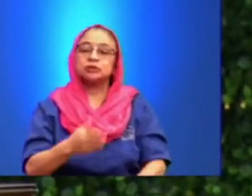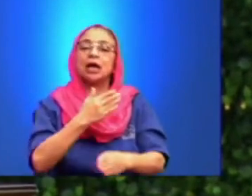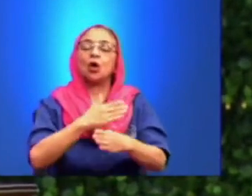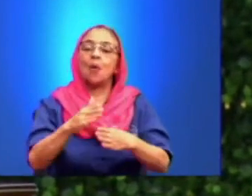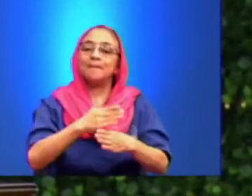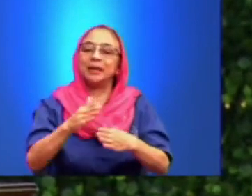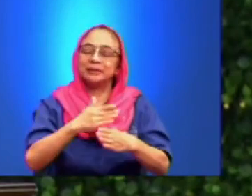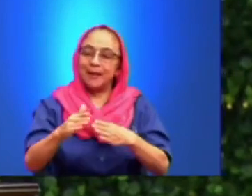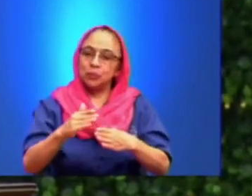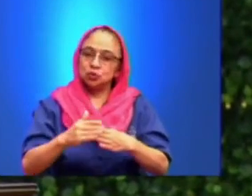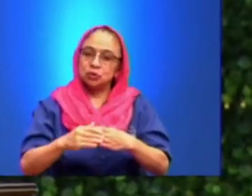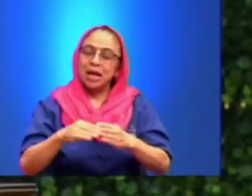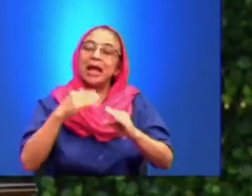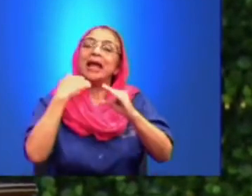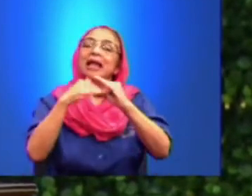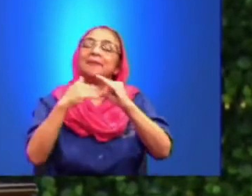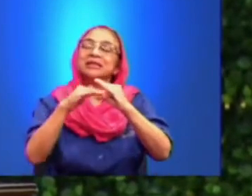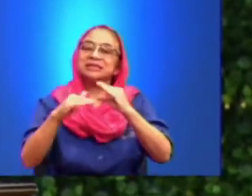de vida